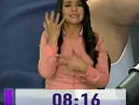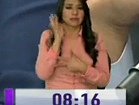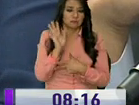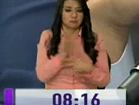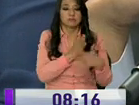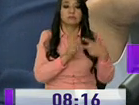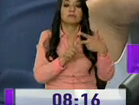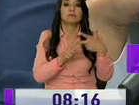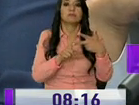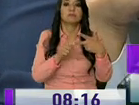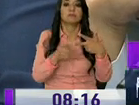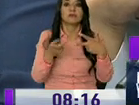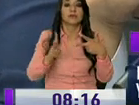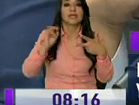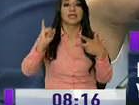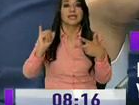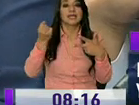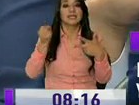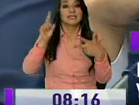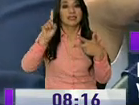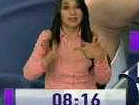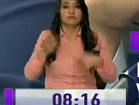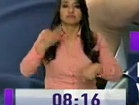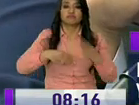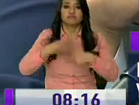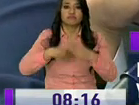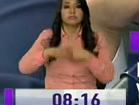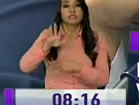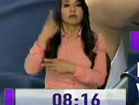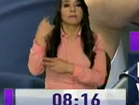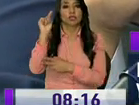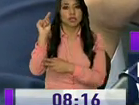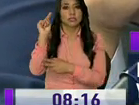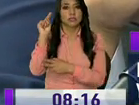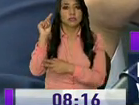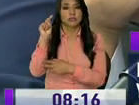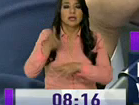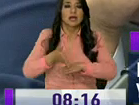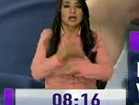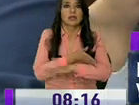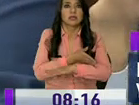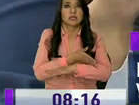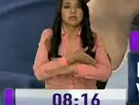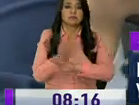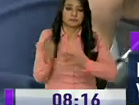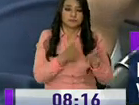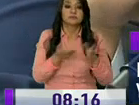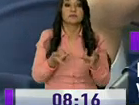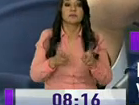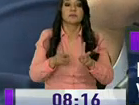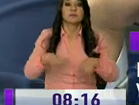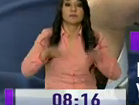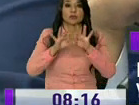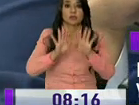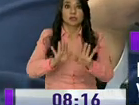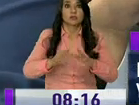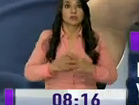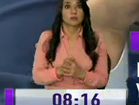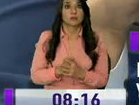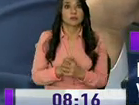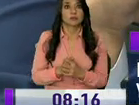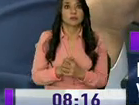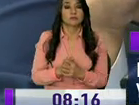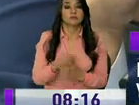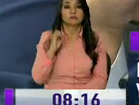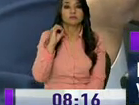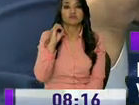la exención del ISD para el mercado bursátil 5 millones. Un tema muy importante es que vamos a poner tarifa